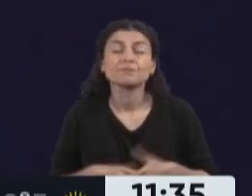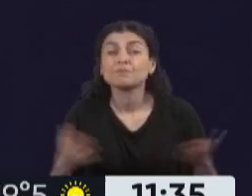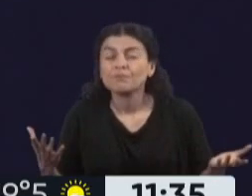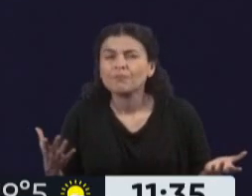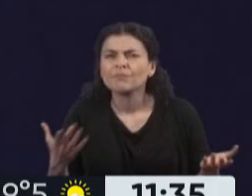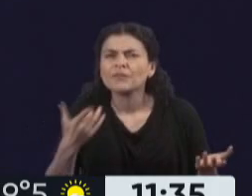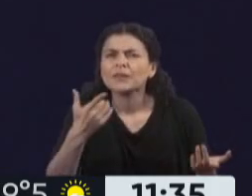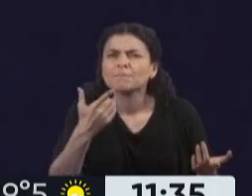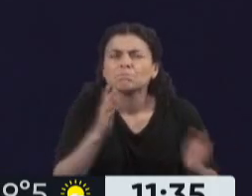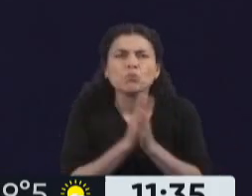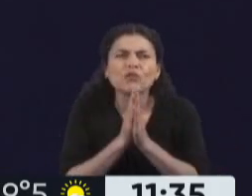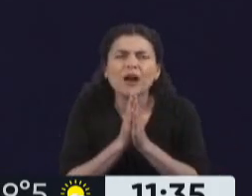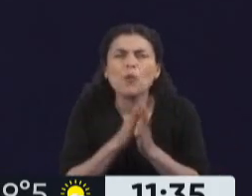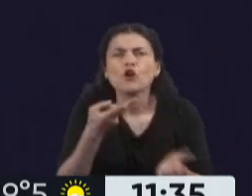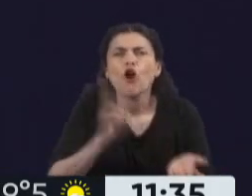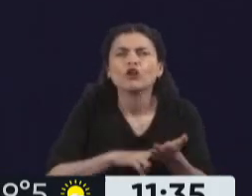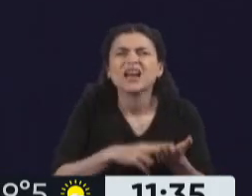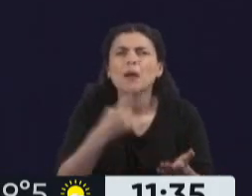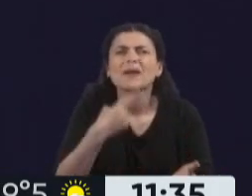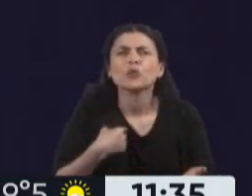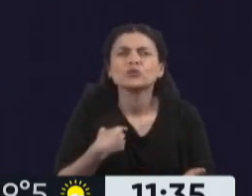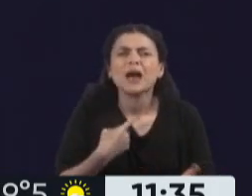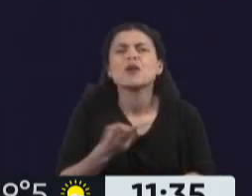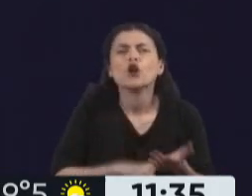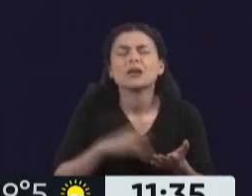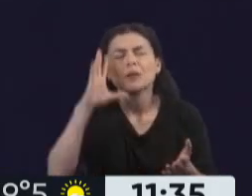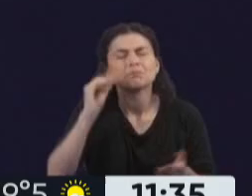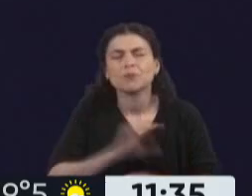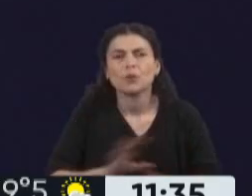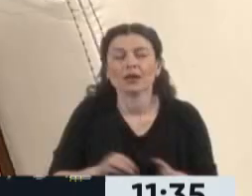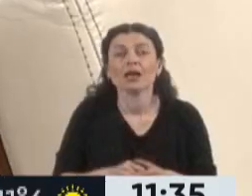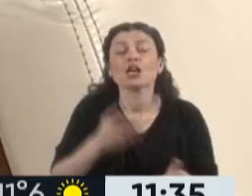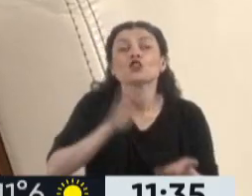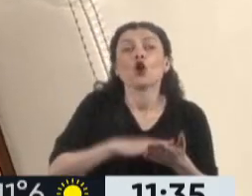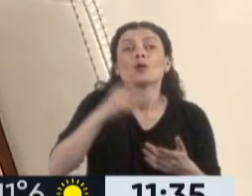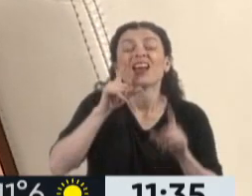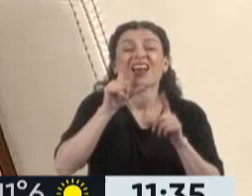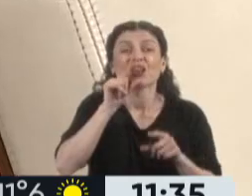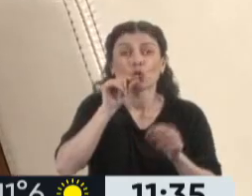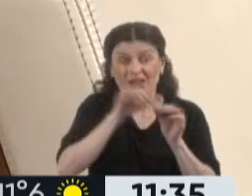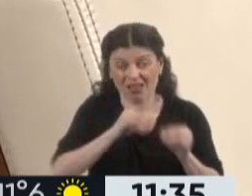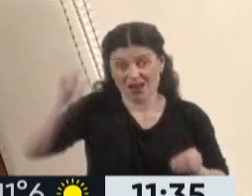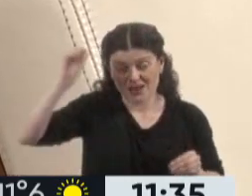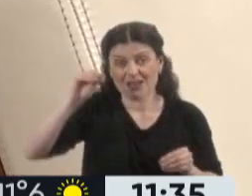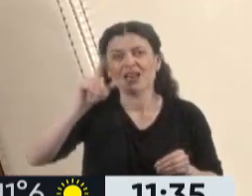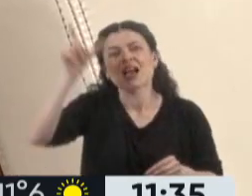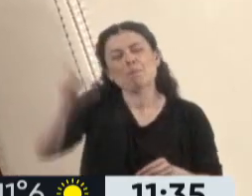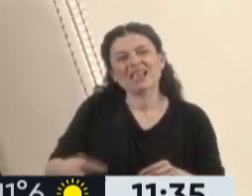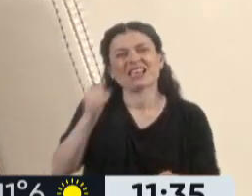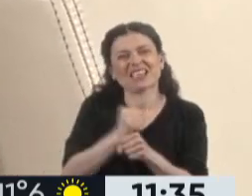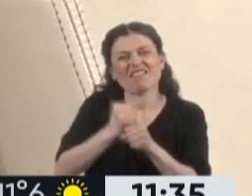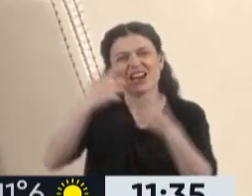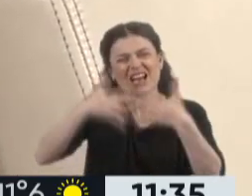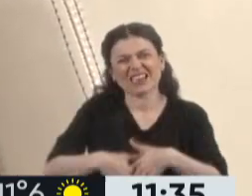¿Me podrías, por favor, repetir la otra pregunta? Bueno, básicamente lo que dice el tuitero y el emprendedor tecnológico fundador de Yastel,